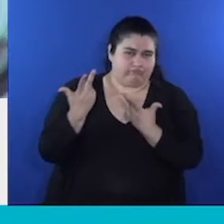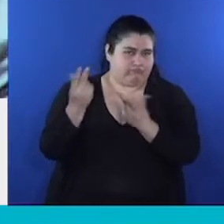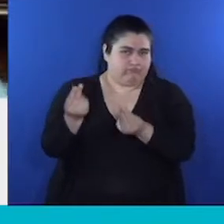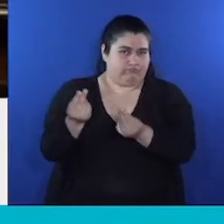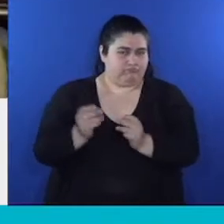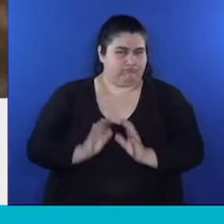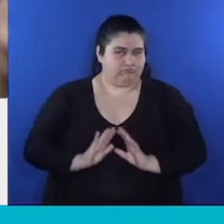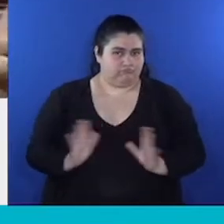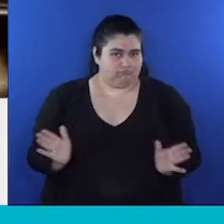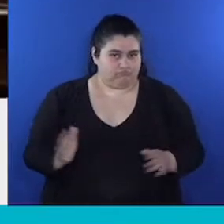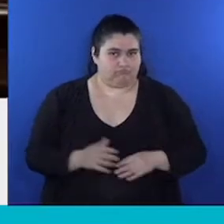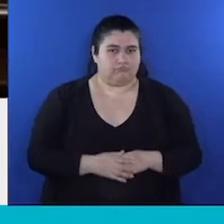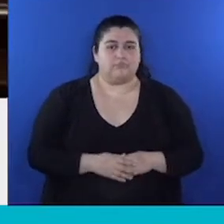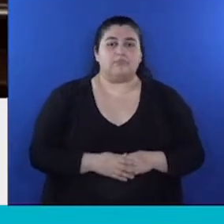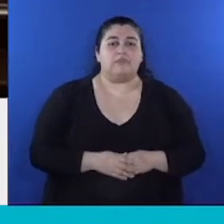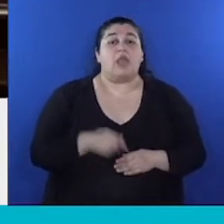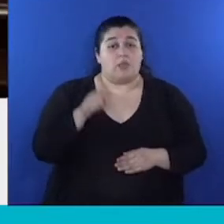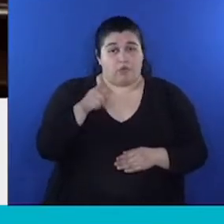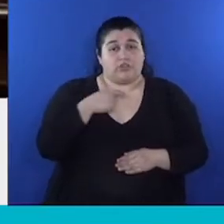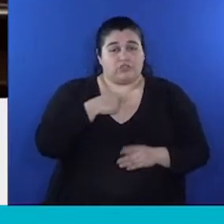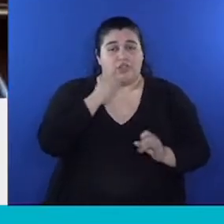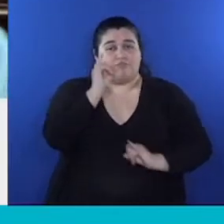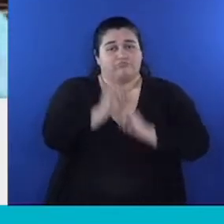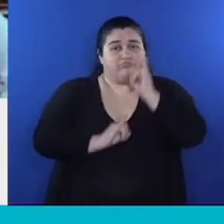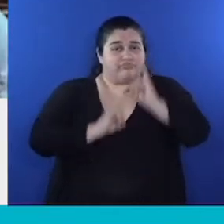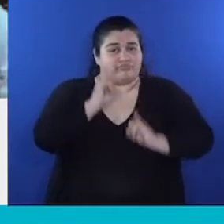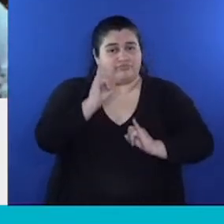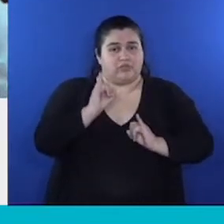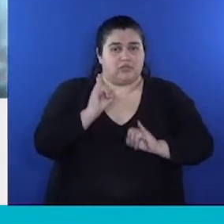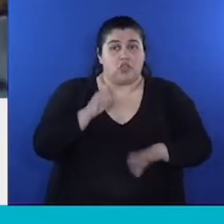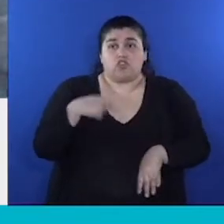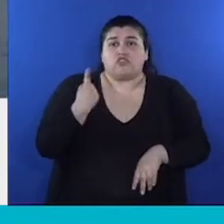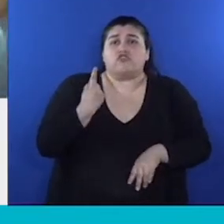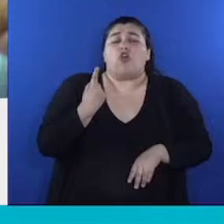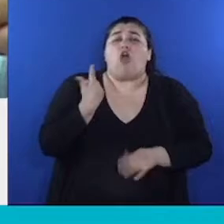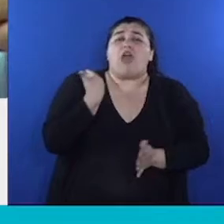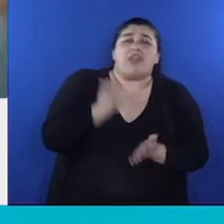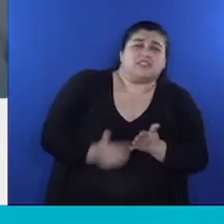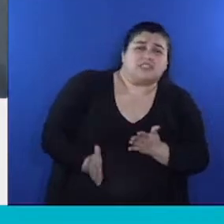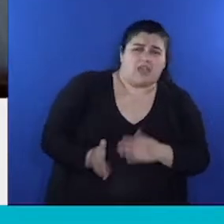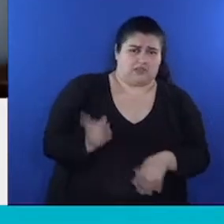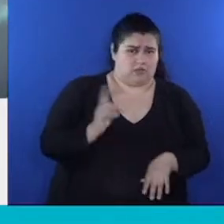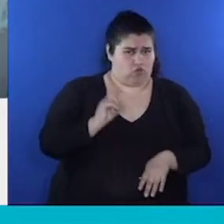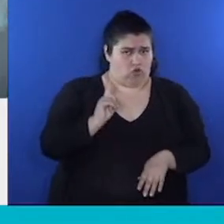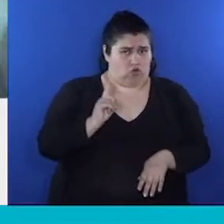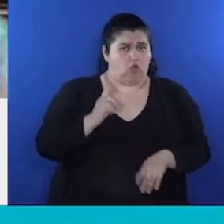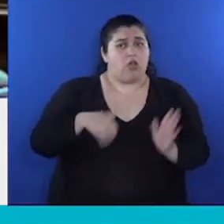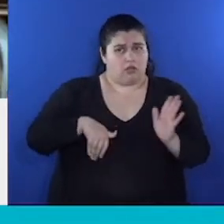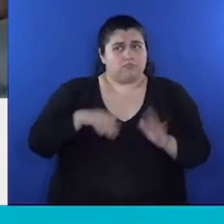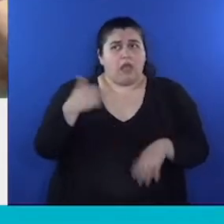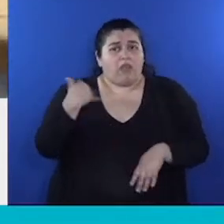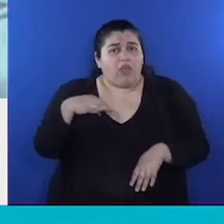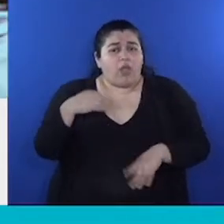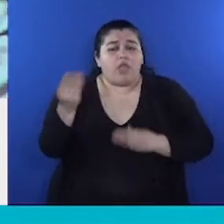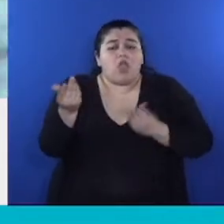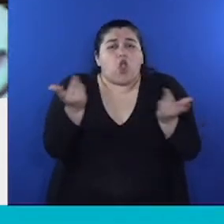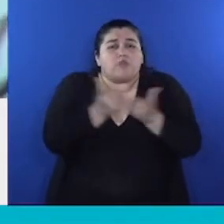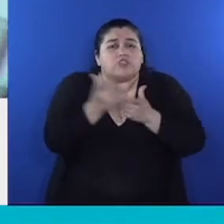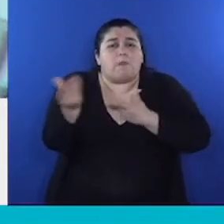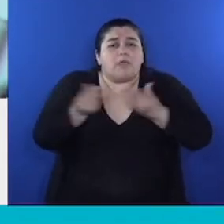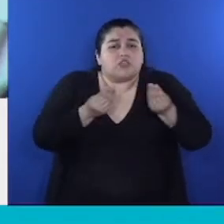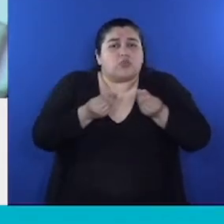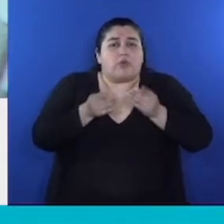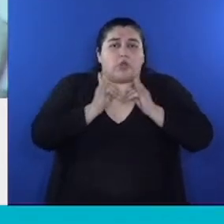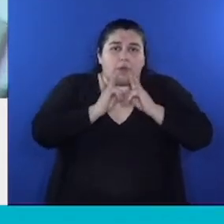tipo de fondos. Entonces, este era el argumento por el cual decíamos, no era que rechazábamos el proyecto, sino nos dábamos los 2/3 y decíamos que vaya a la Comisión de Presupuesto para discutir ese